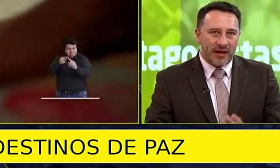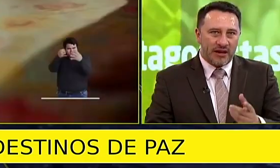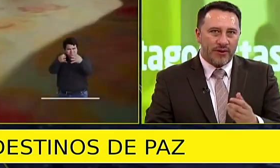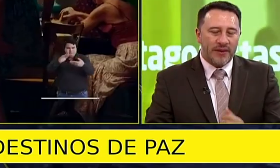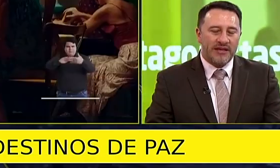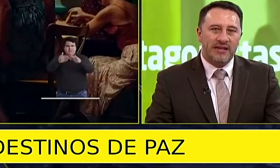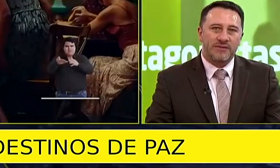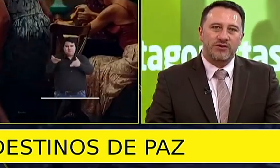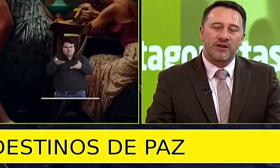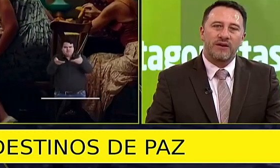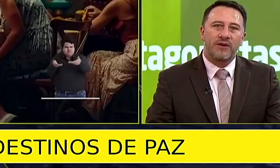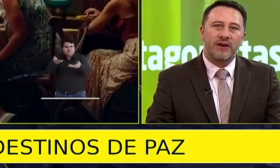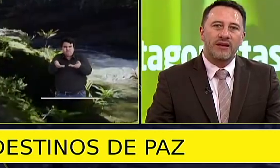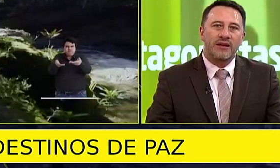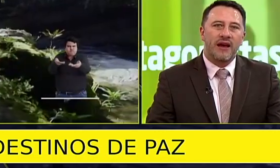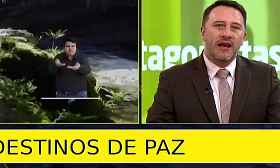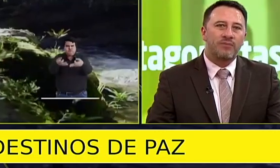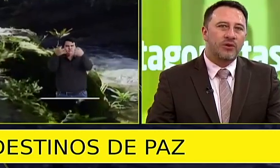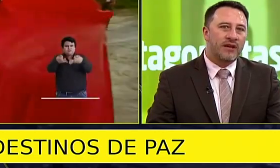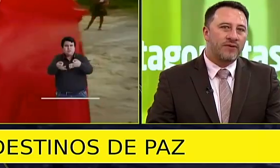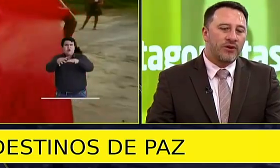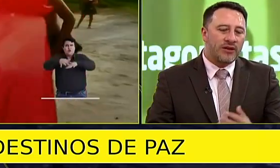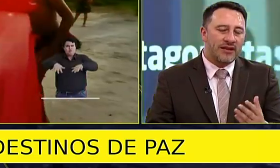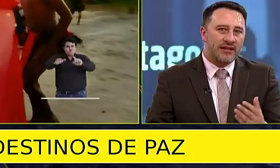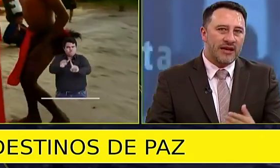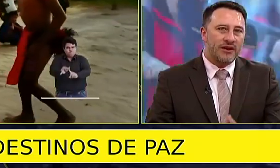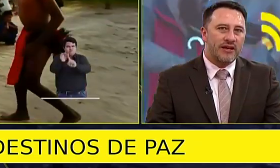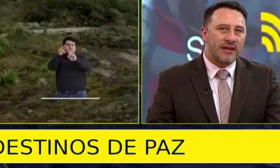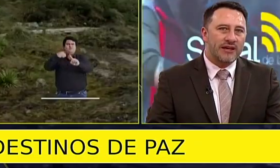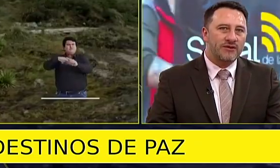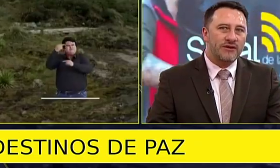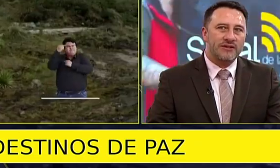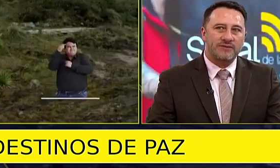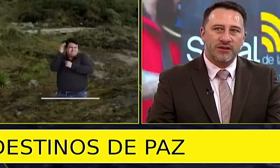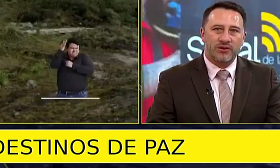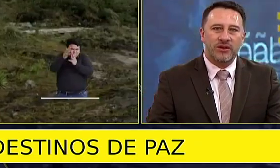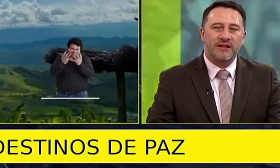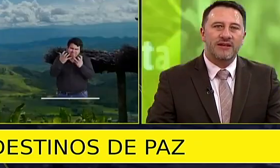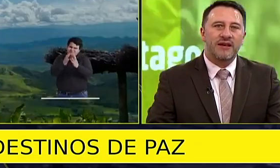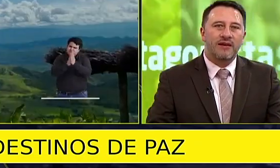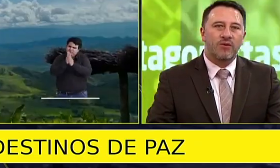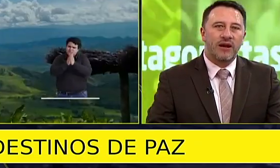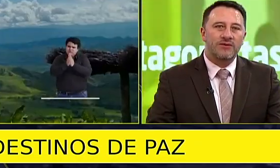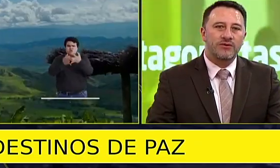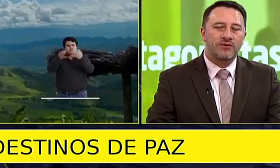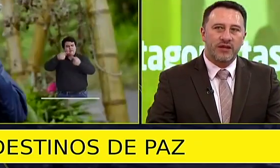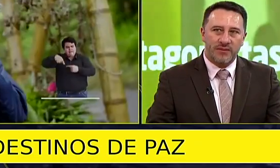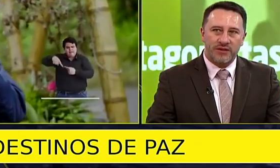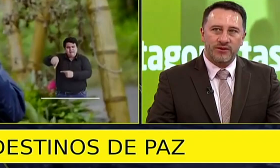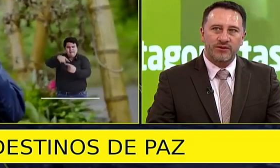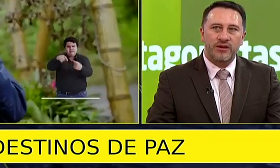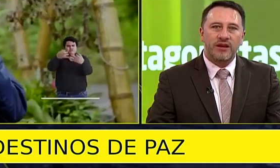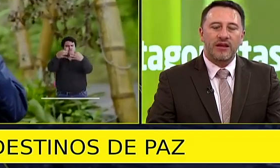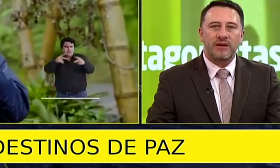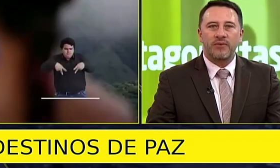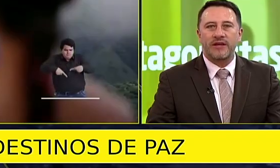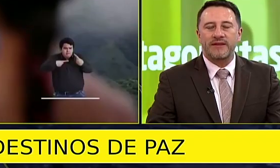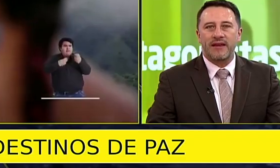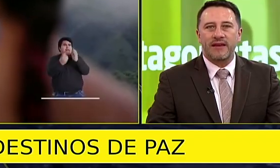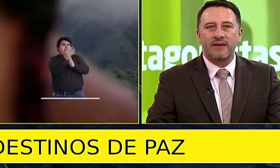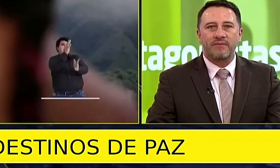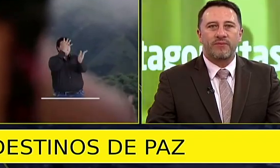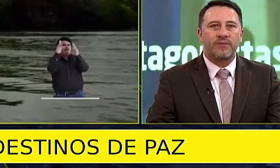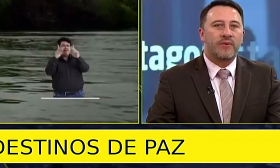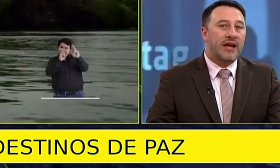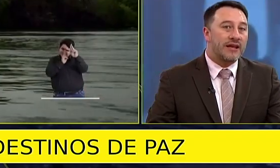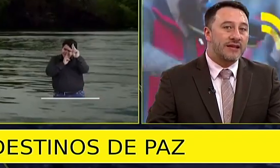en nuestra página web, que ya les mencionaba ahora, el portafolio detallado de quiénes son estas personas, cuáles son sus servicios, y